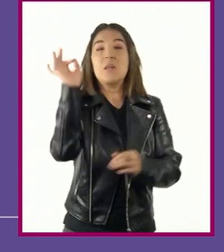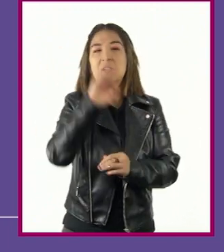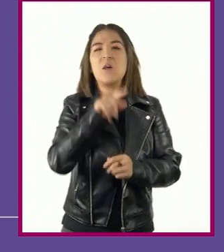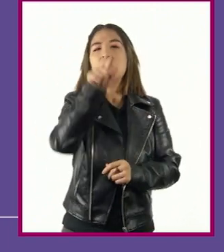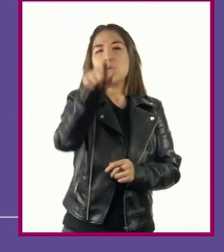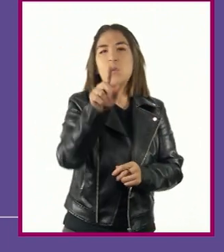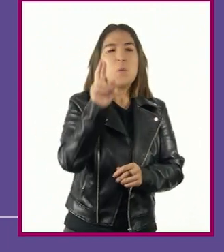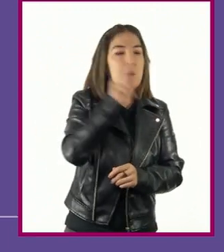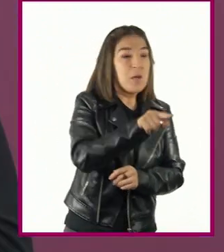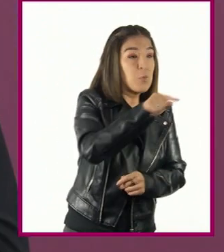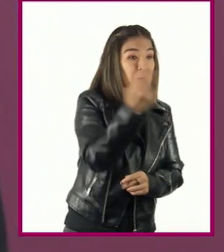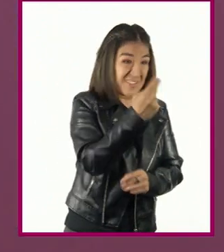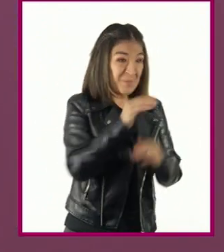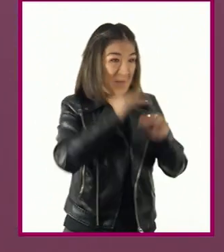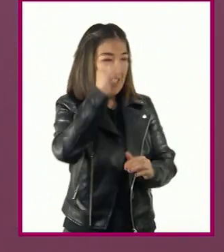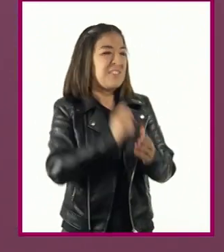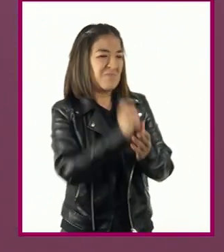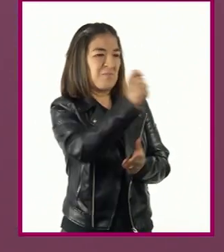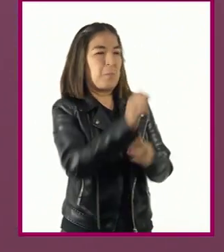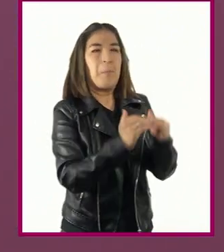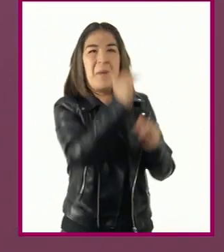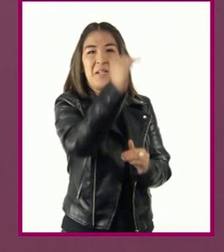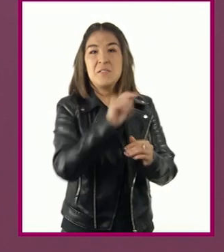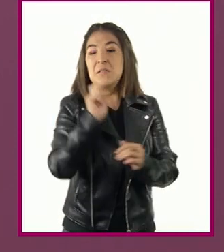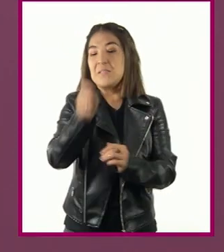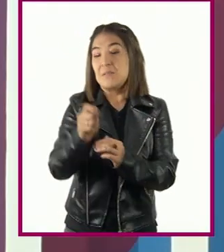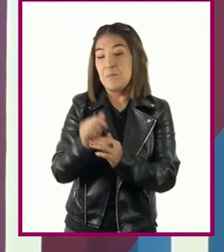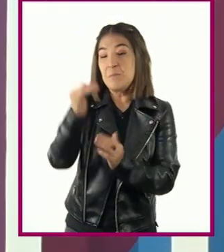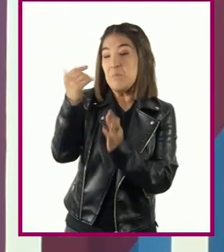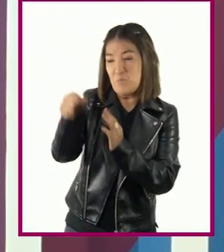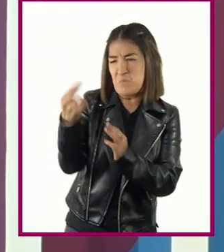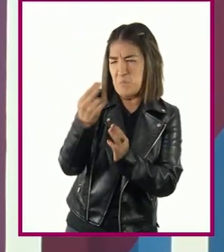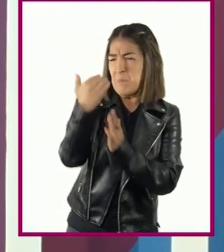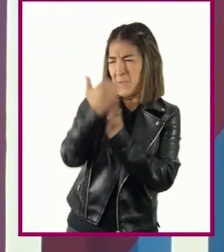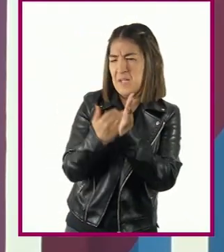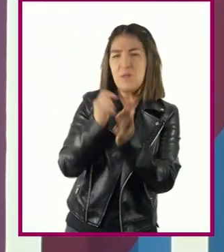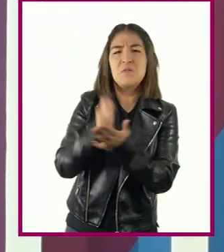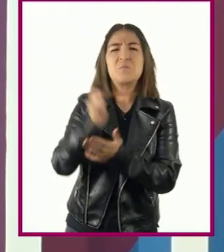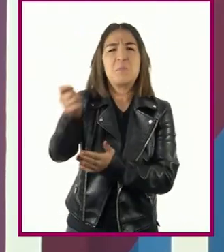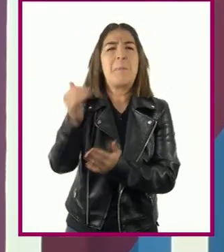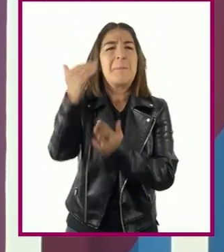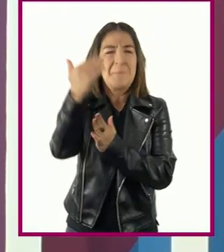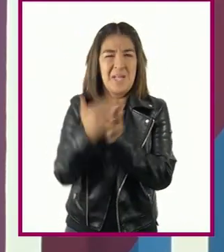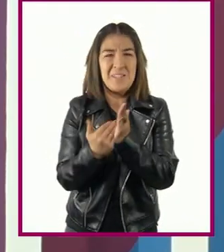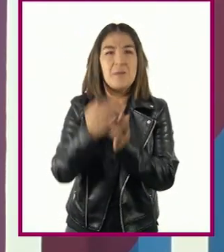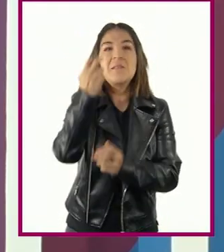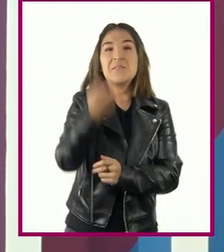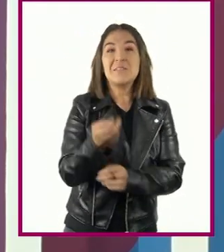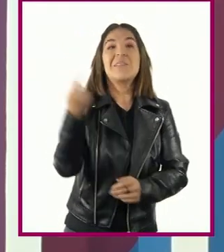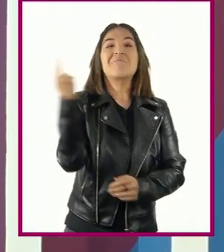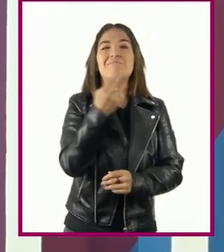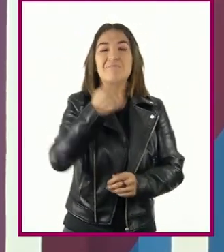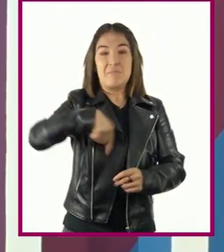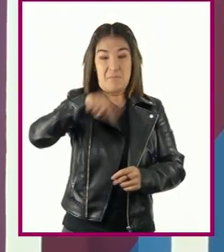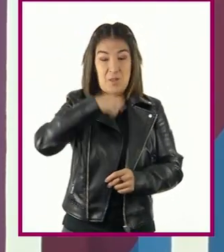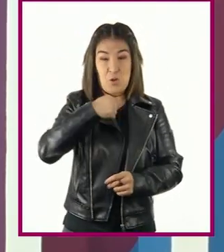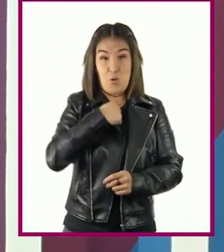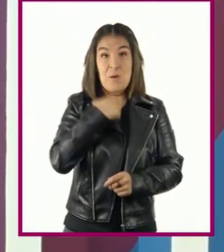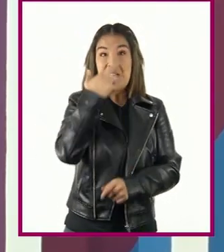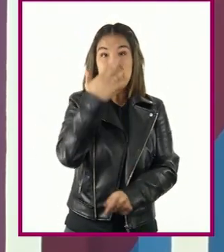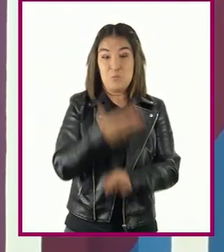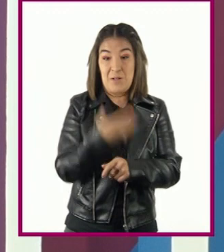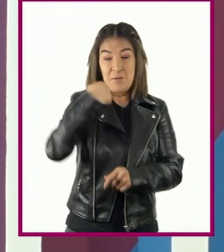sus necesidades. Pero después, al estar al frente de la familia, es posible que tengan